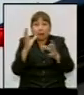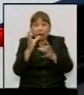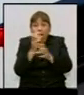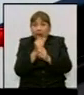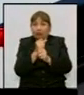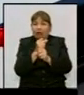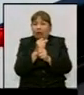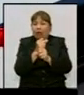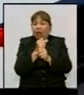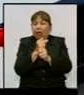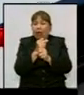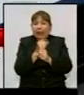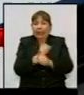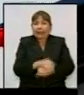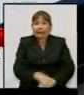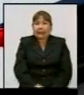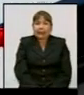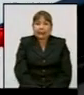siguiente.